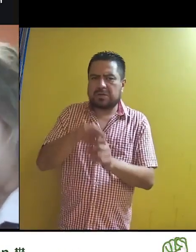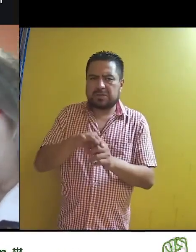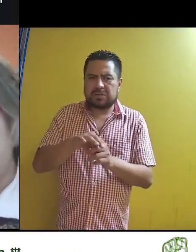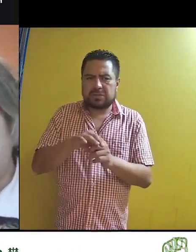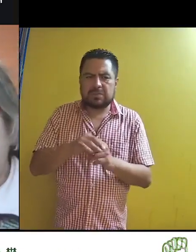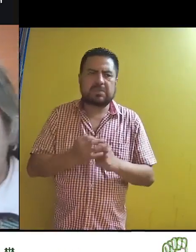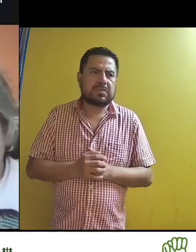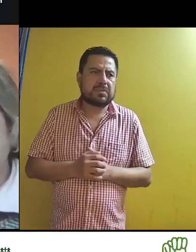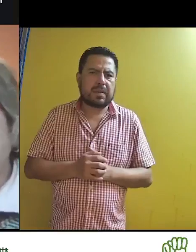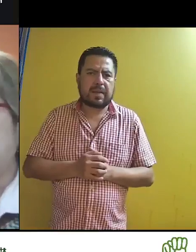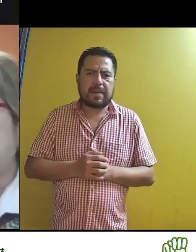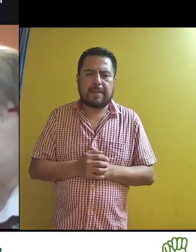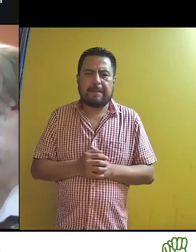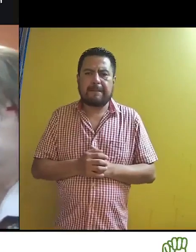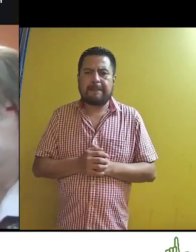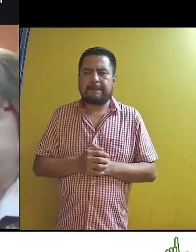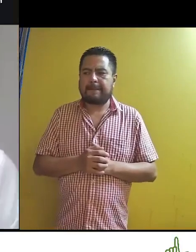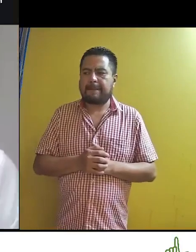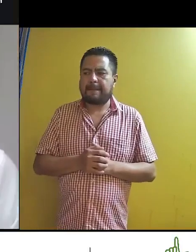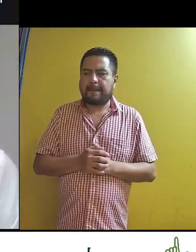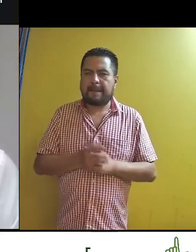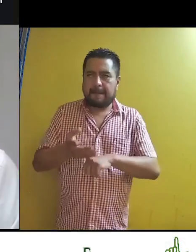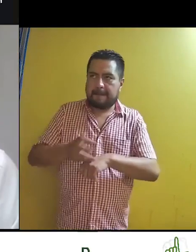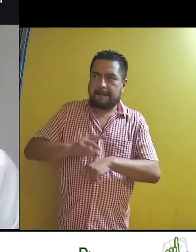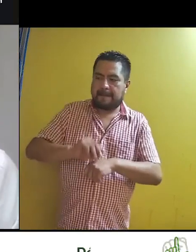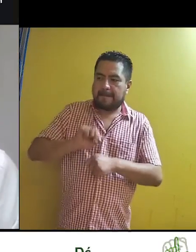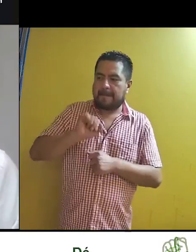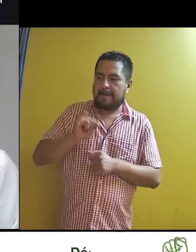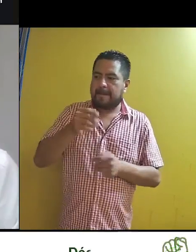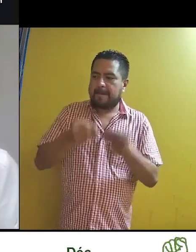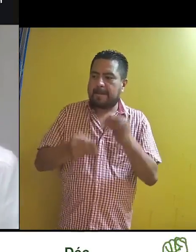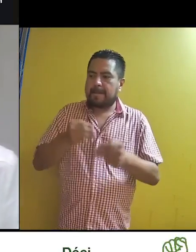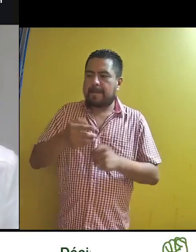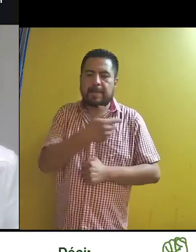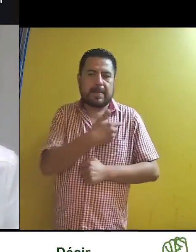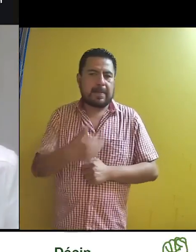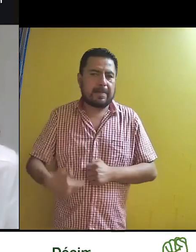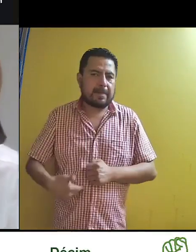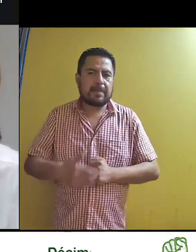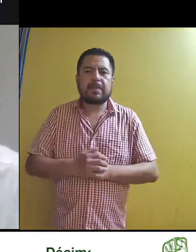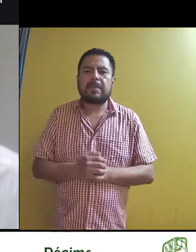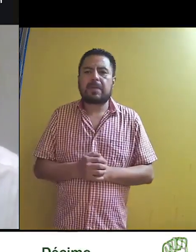votación respectiva, por favor. Con su autorización, magistrada presidenta.